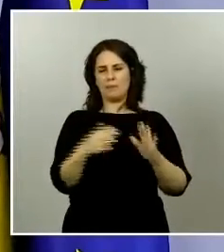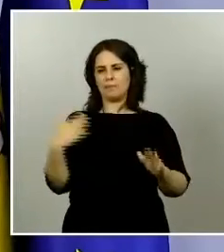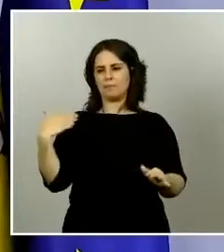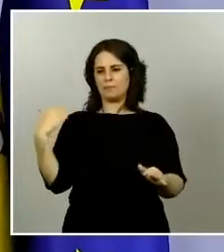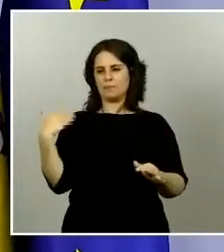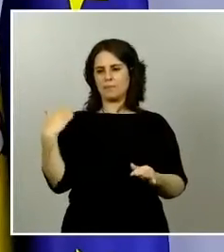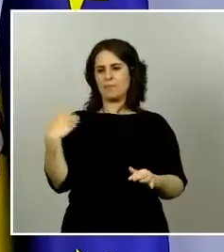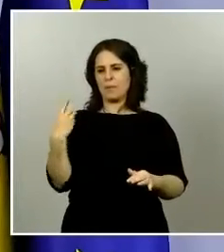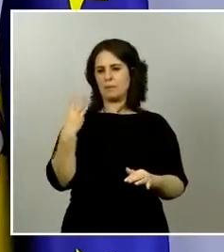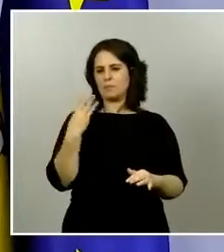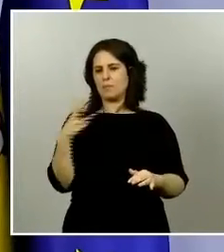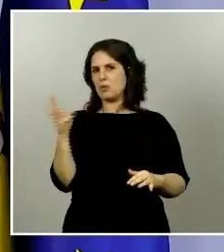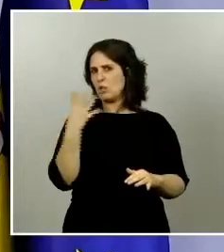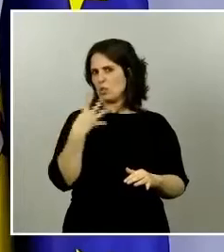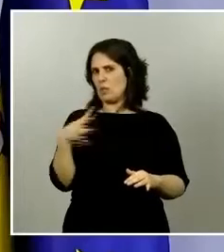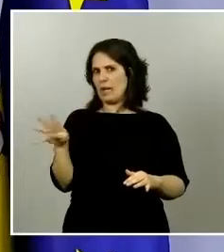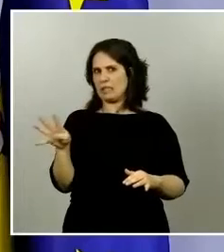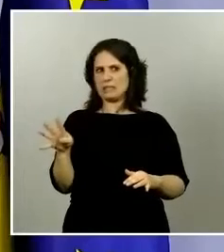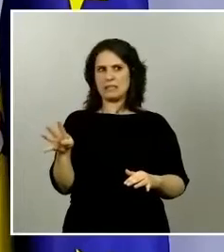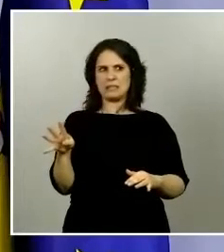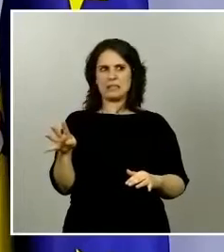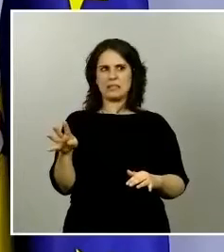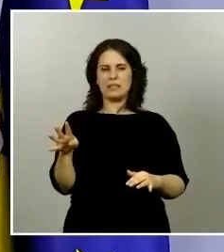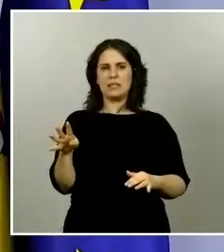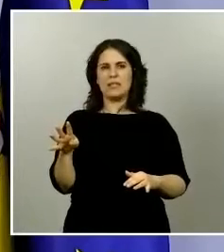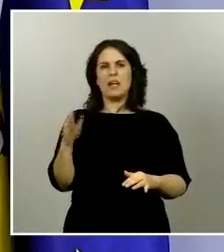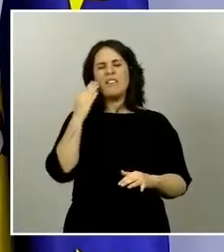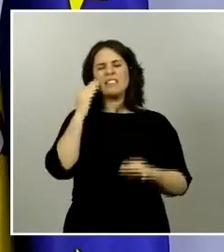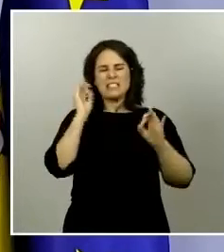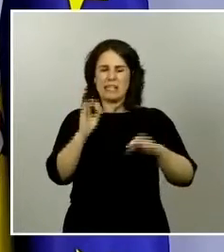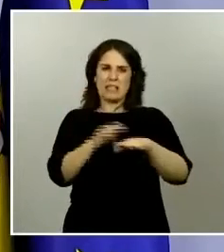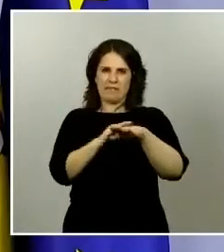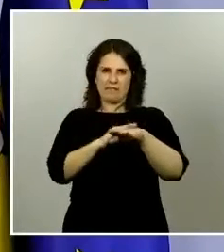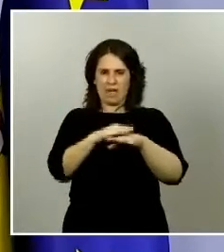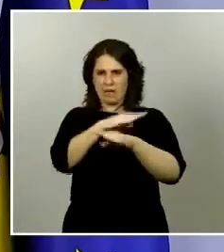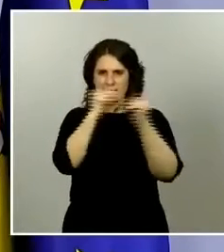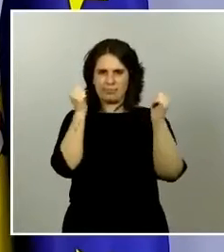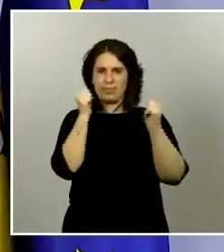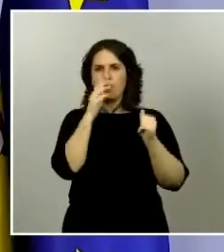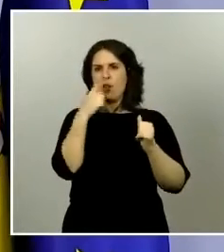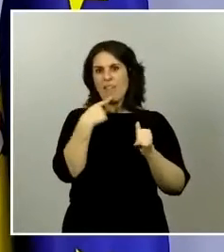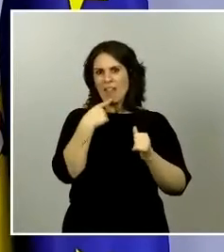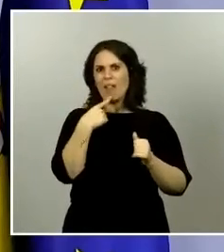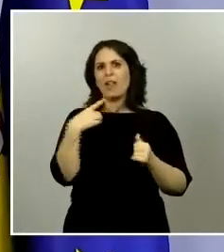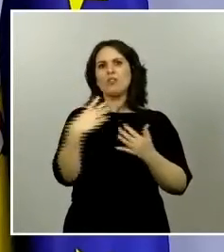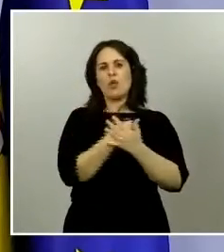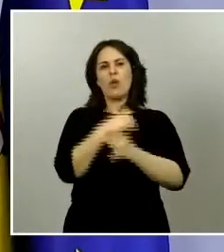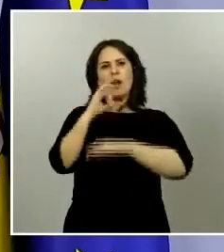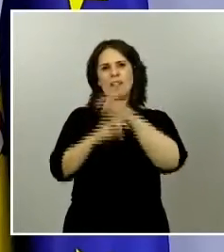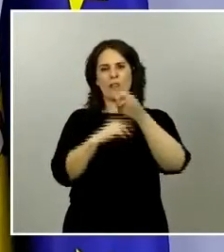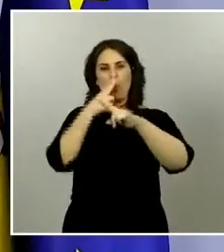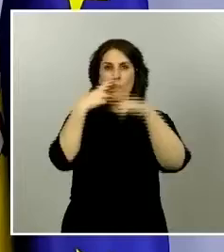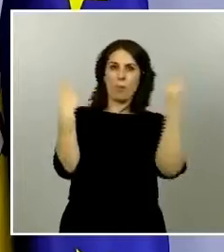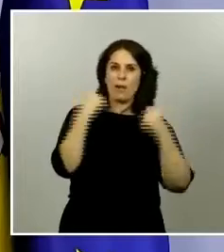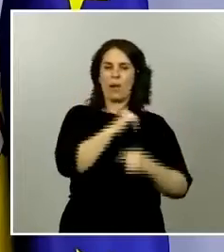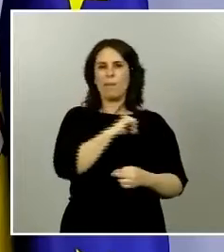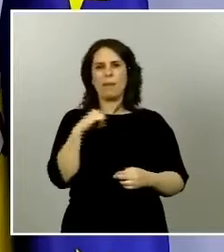Hay 2 cuestiones aquí. Hay una orden de hace 3-4 semanas, perdone que no le sepa precisar la